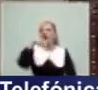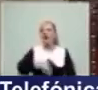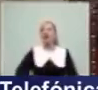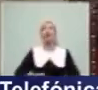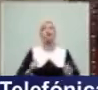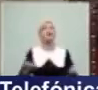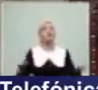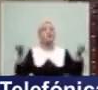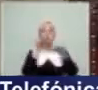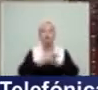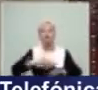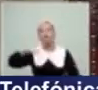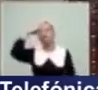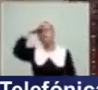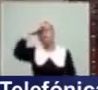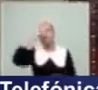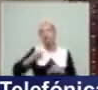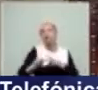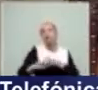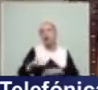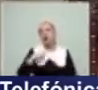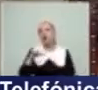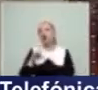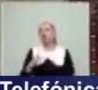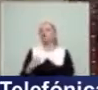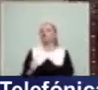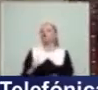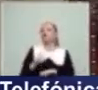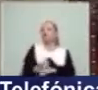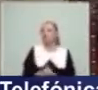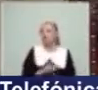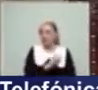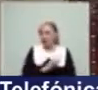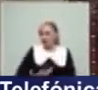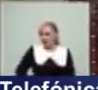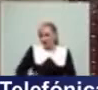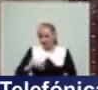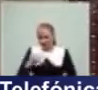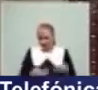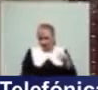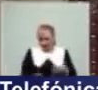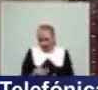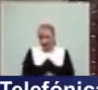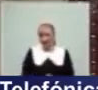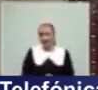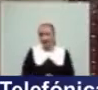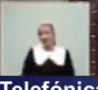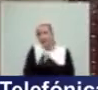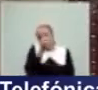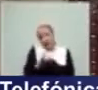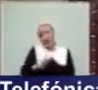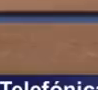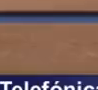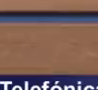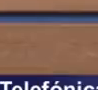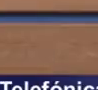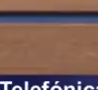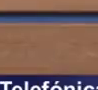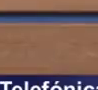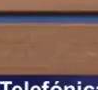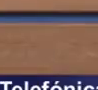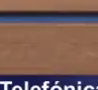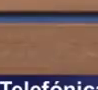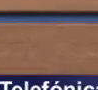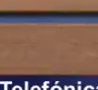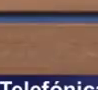haya explicado cómo funcionan los turnos para listar los asuntos en la Corte. Una estrategia para debilitarlo usted, para